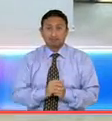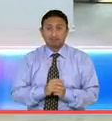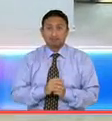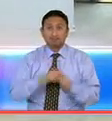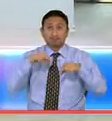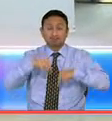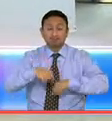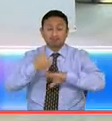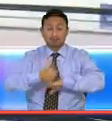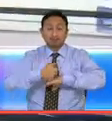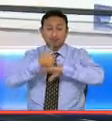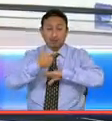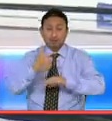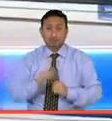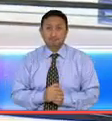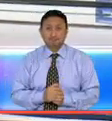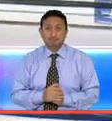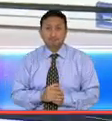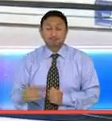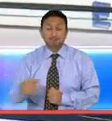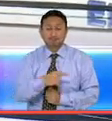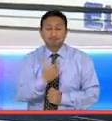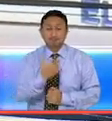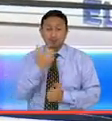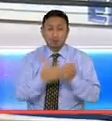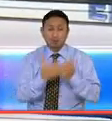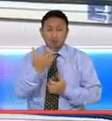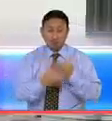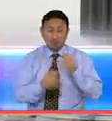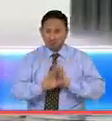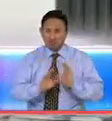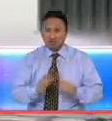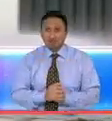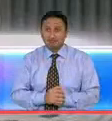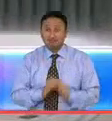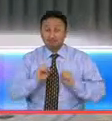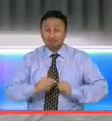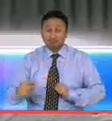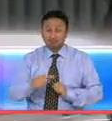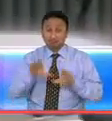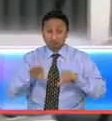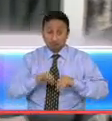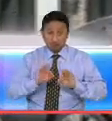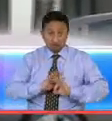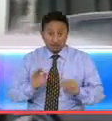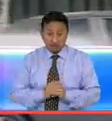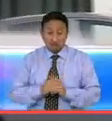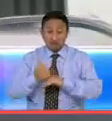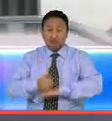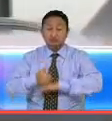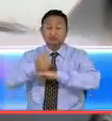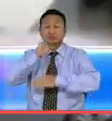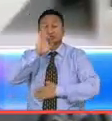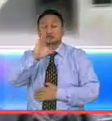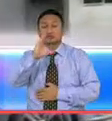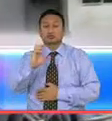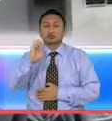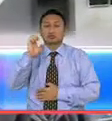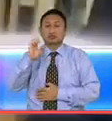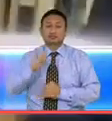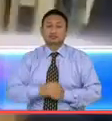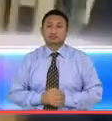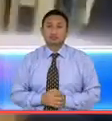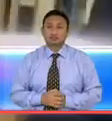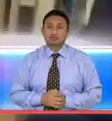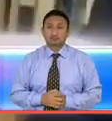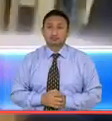en funciones para no complicar su situación jurídica de no acatar la sentencia del Tribunal Contencioso.